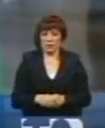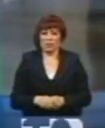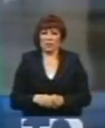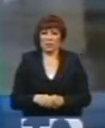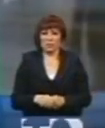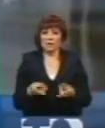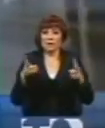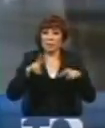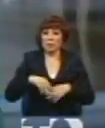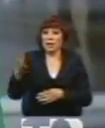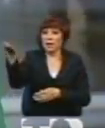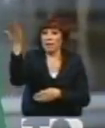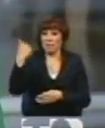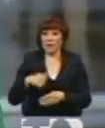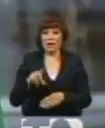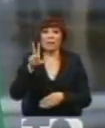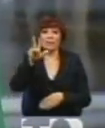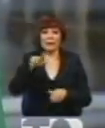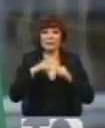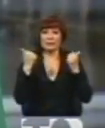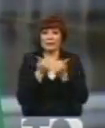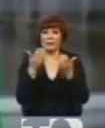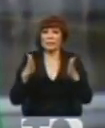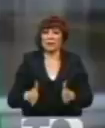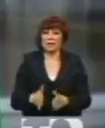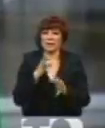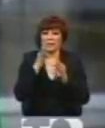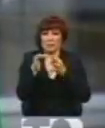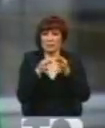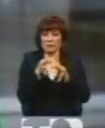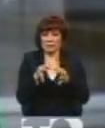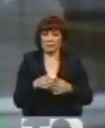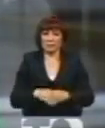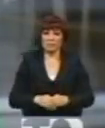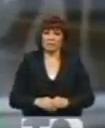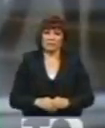Fernández Pinoza, Diego García y Carlos de la Torre. En Quito, Andrea Samaniego, 24 horas.